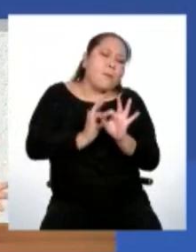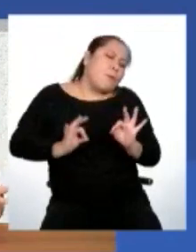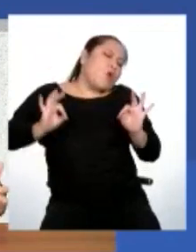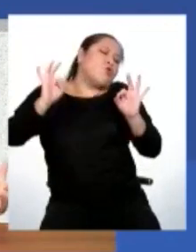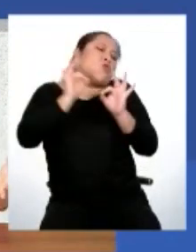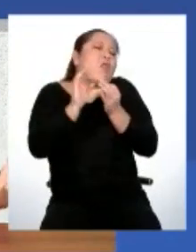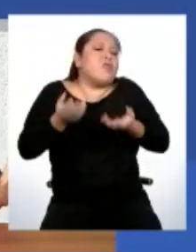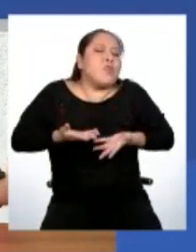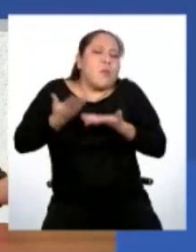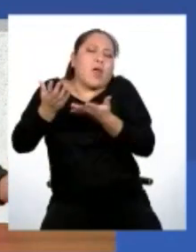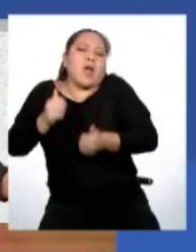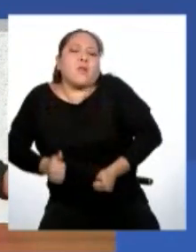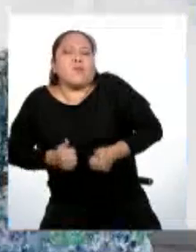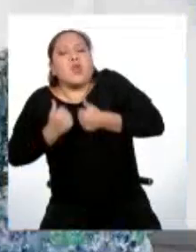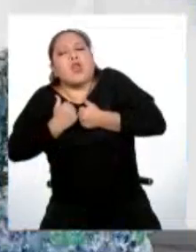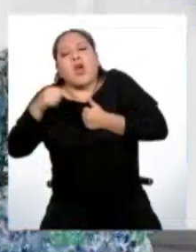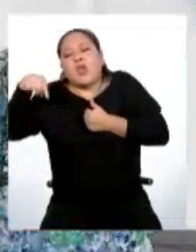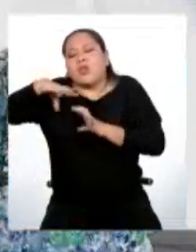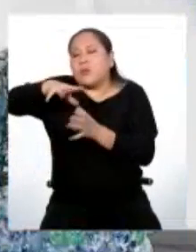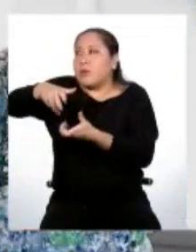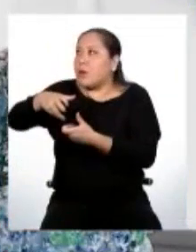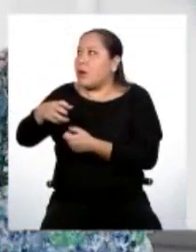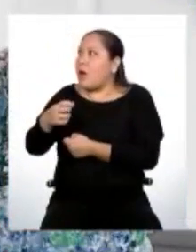este planeta.